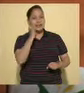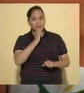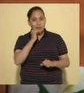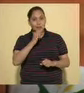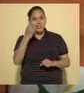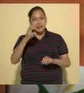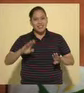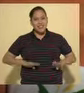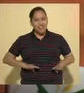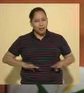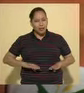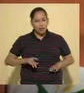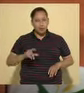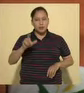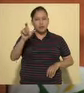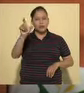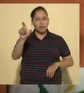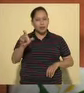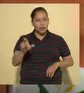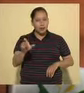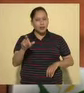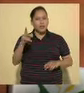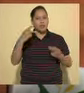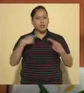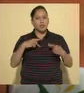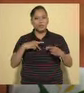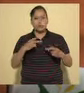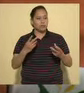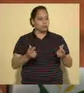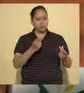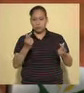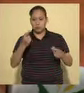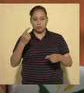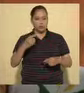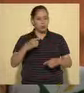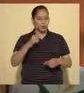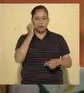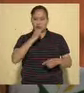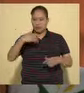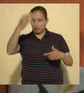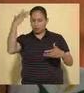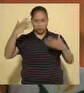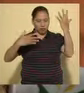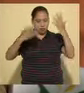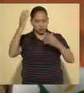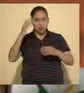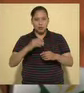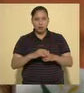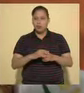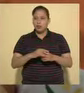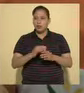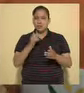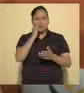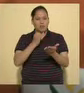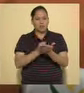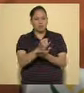que tienes de gente como muy imperativa, como muy molesta, como muy